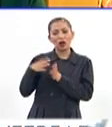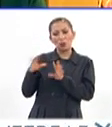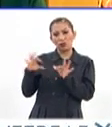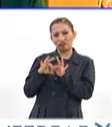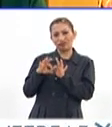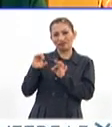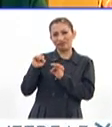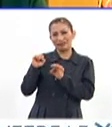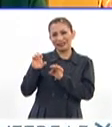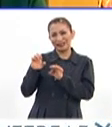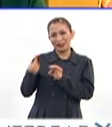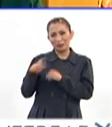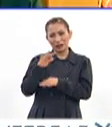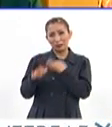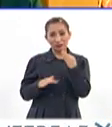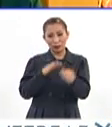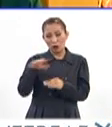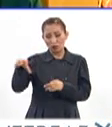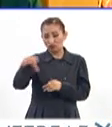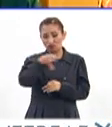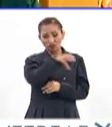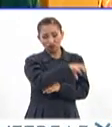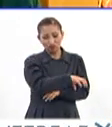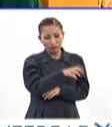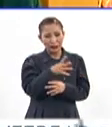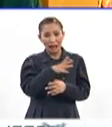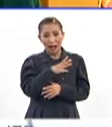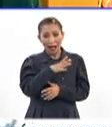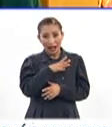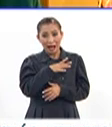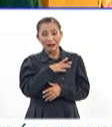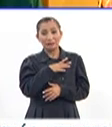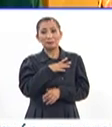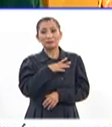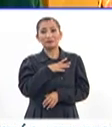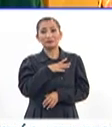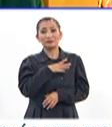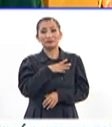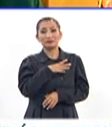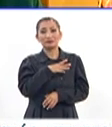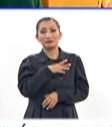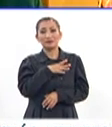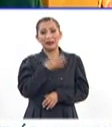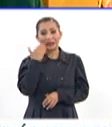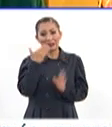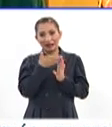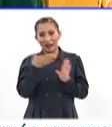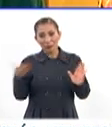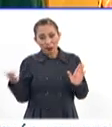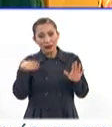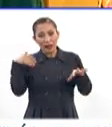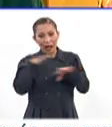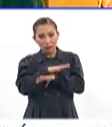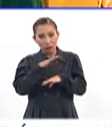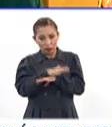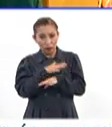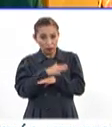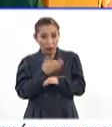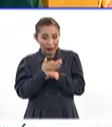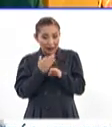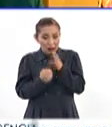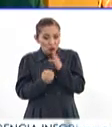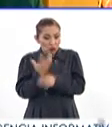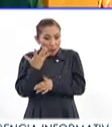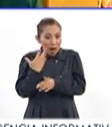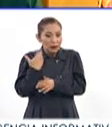la Secretaría y todas estas oportunidades que da esta etapa de transición, de